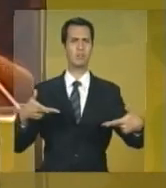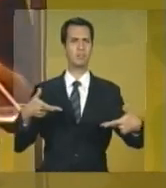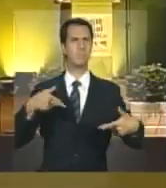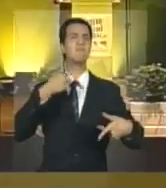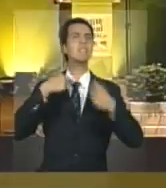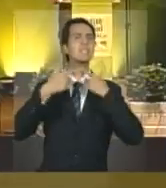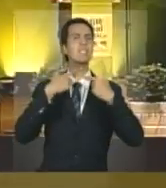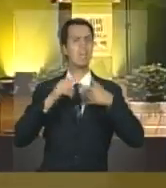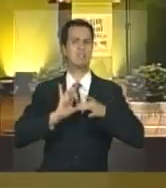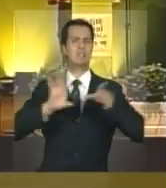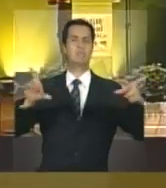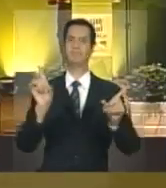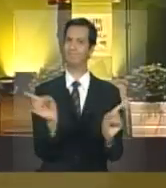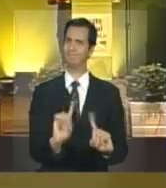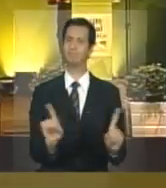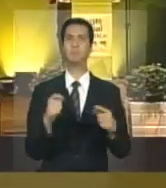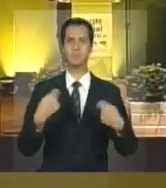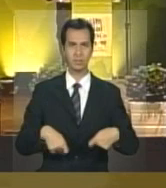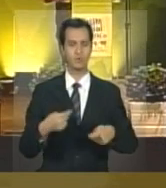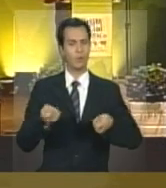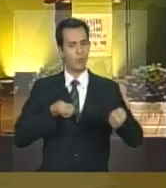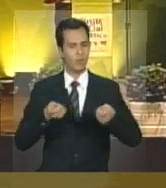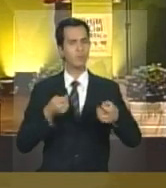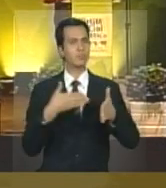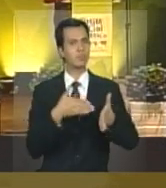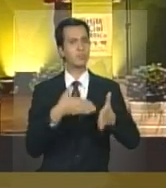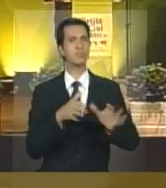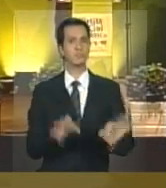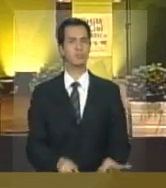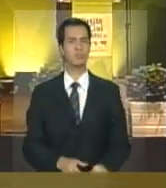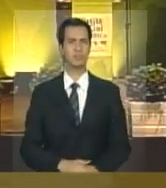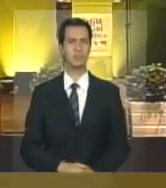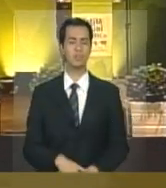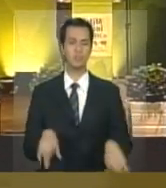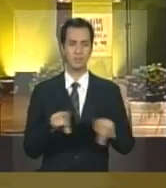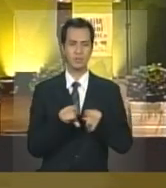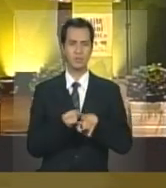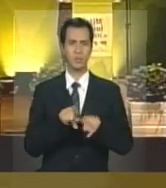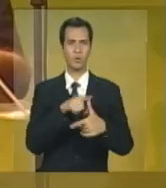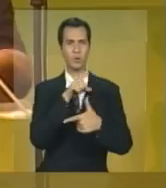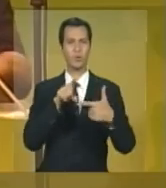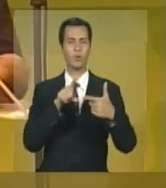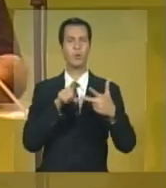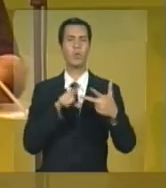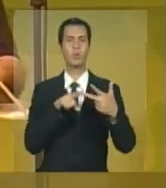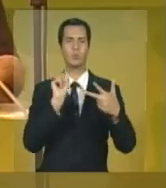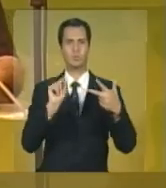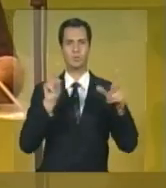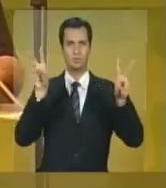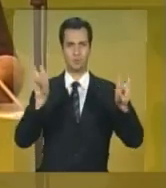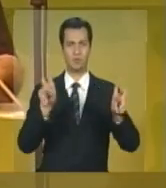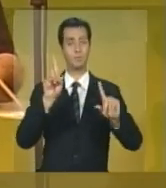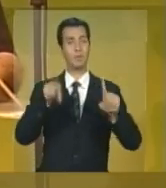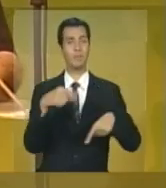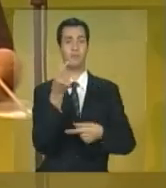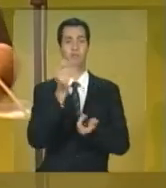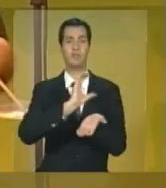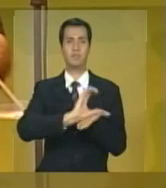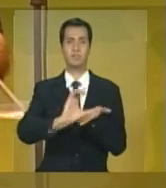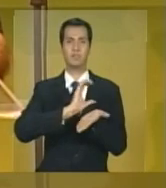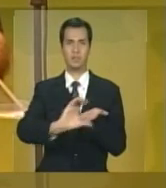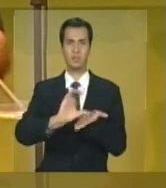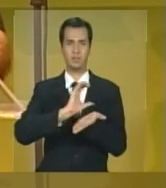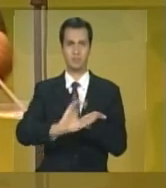El otro tema fundamental hacia Río Más 20 es el tema del financiamiento.